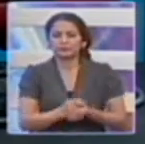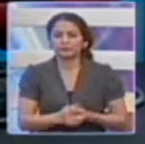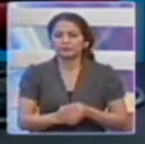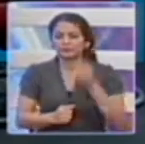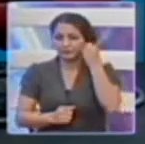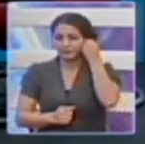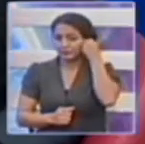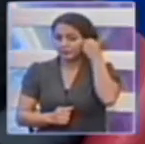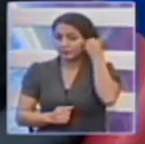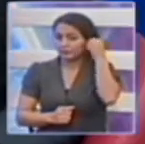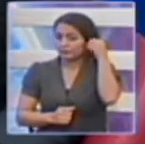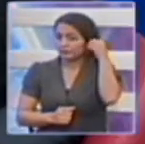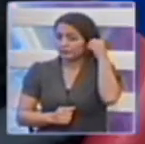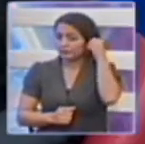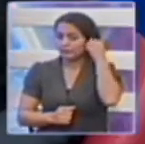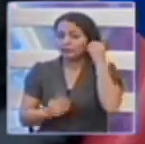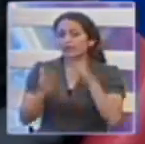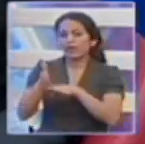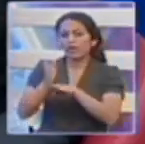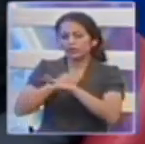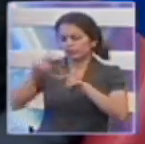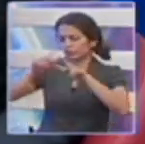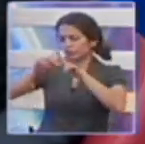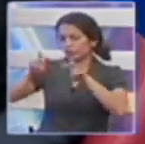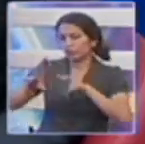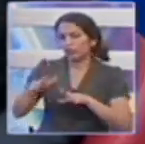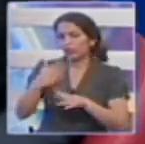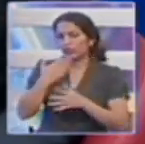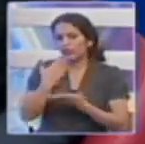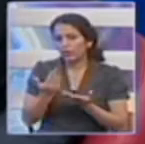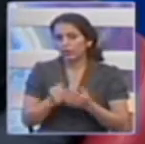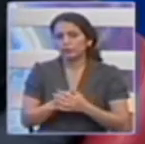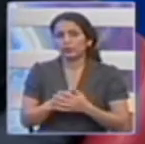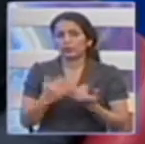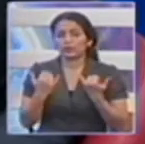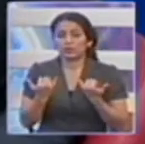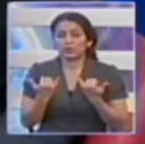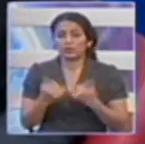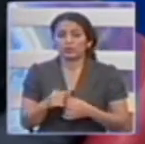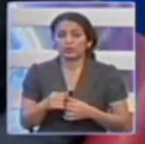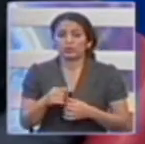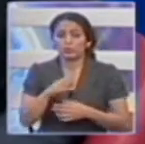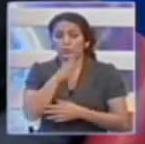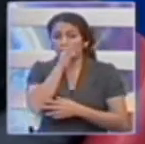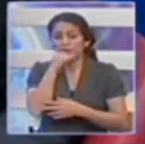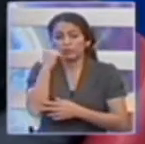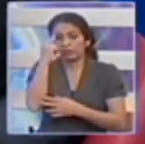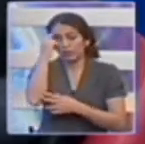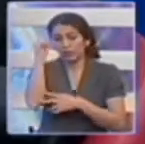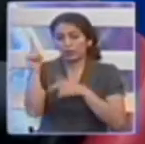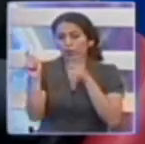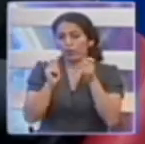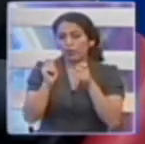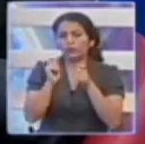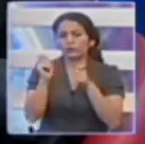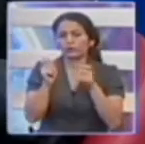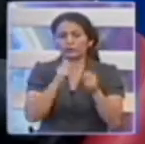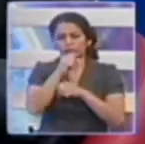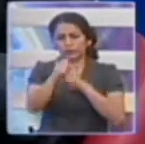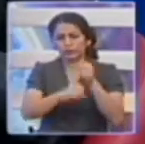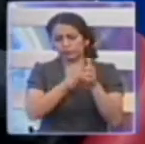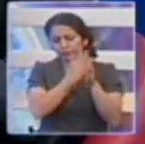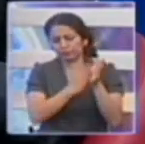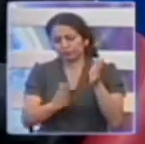sí, en base a un estudio, una investigación que hemos realizado sobre la herencia económica del correísmo en estos 10 años, justamente creemos que el